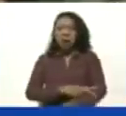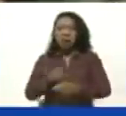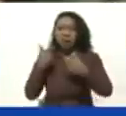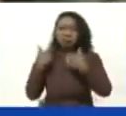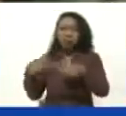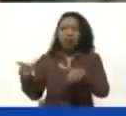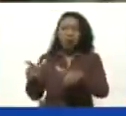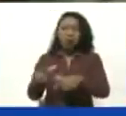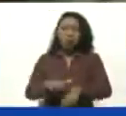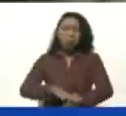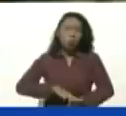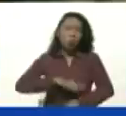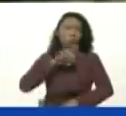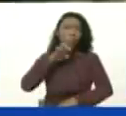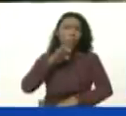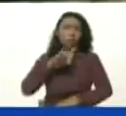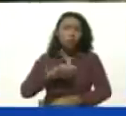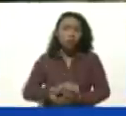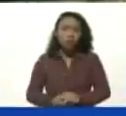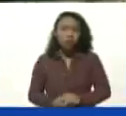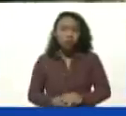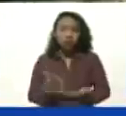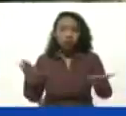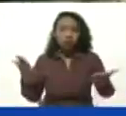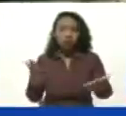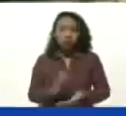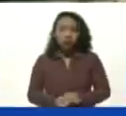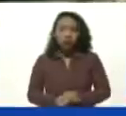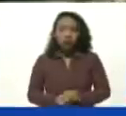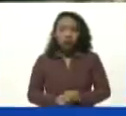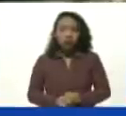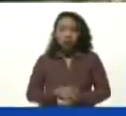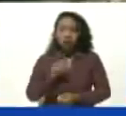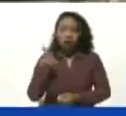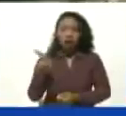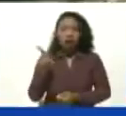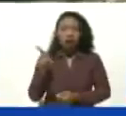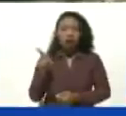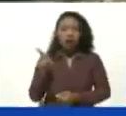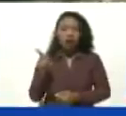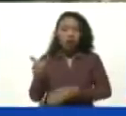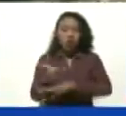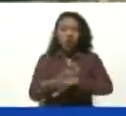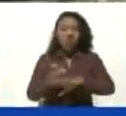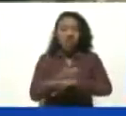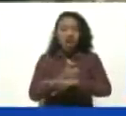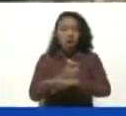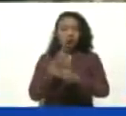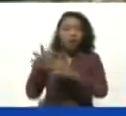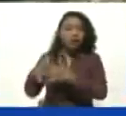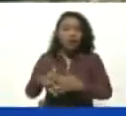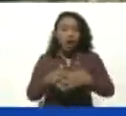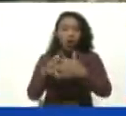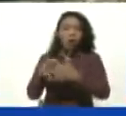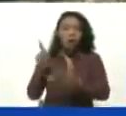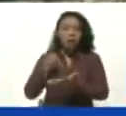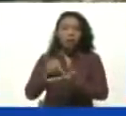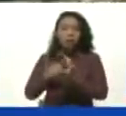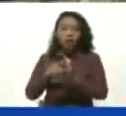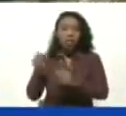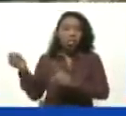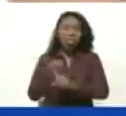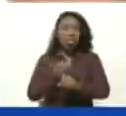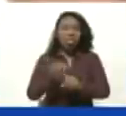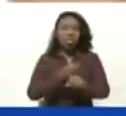terror. Y miembros del gobierno de Estados Unidos lo